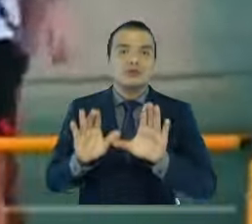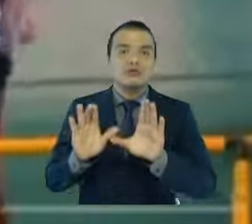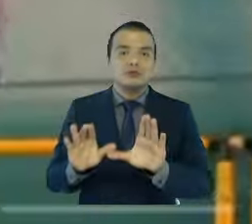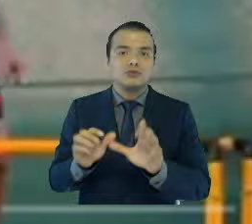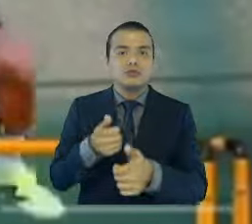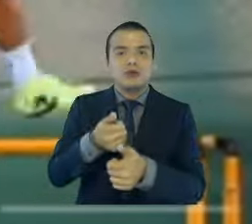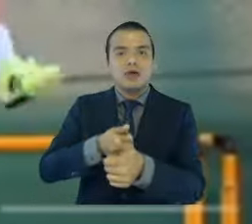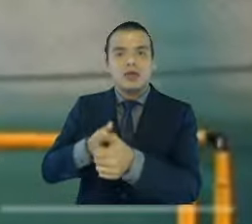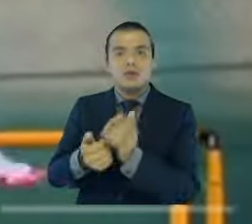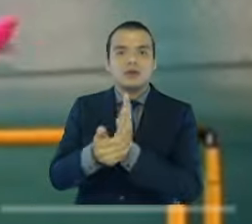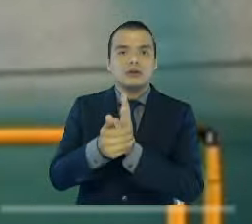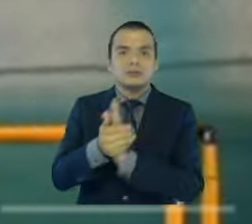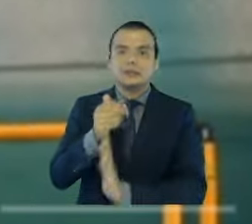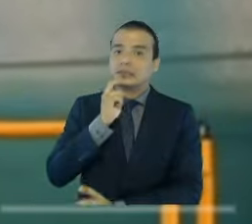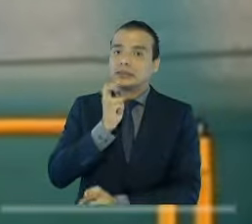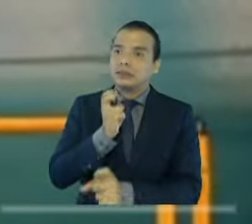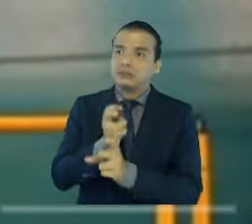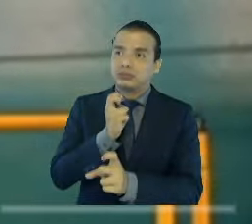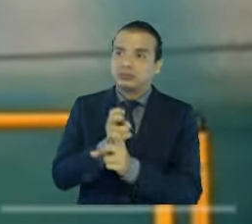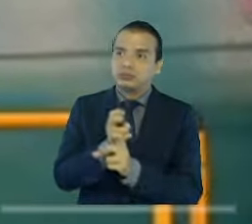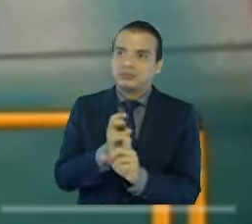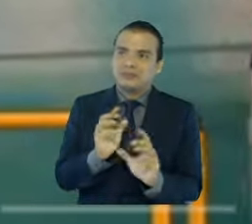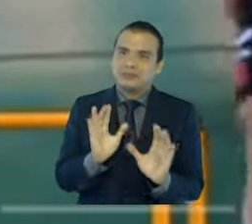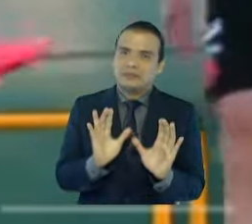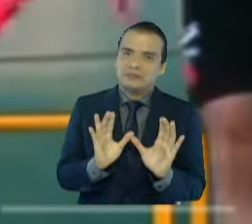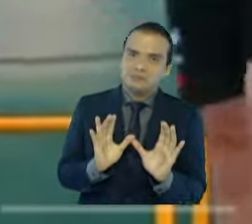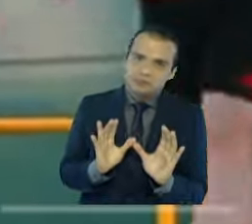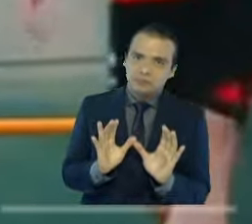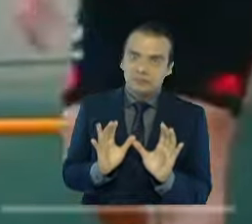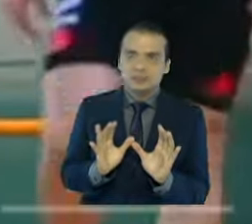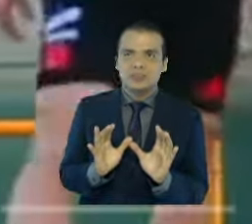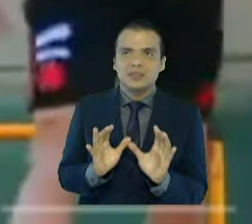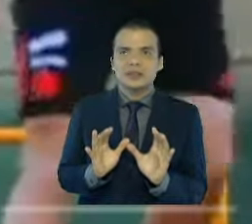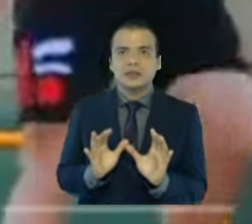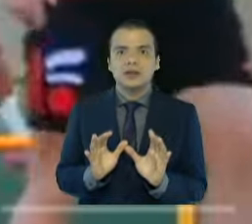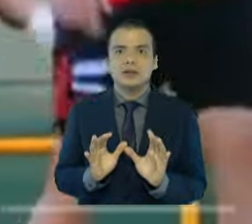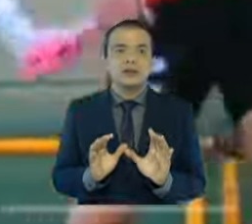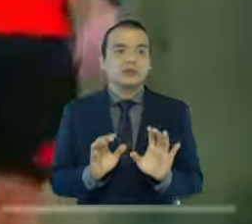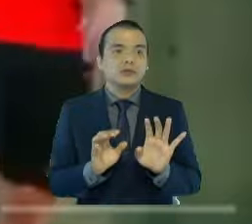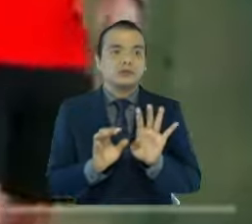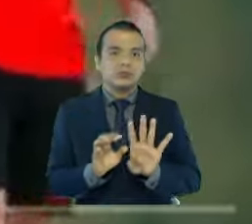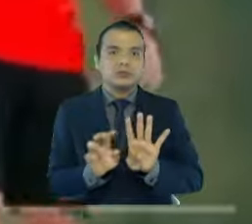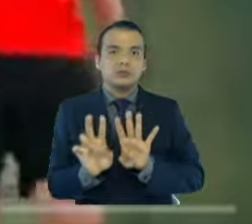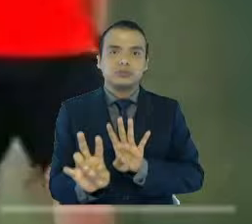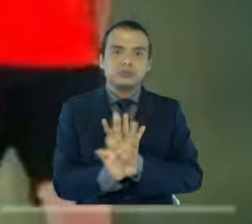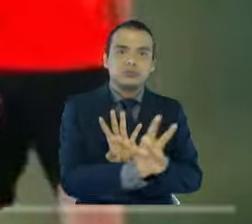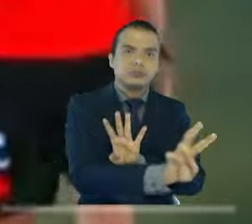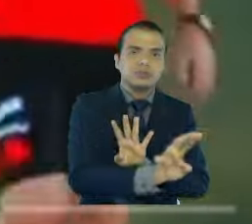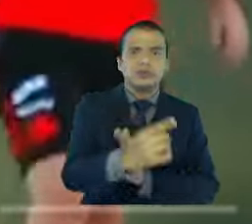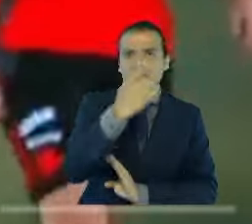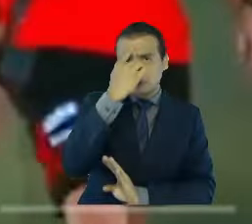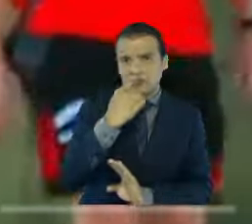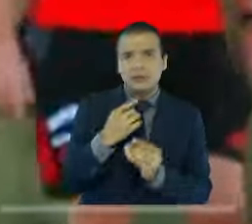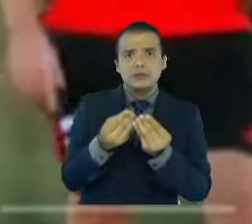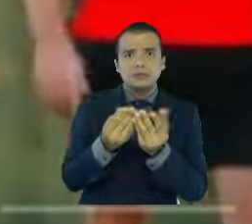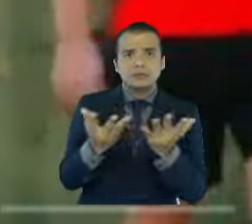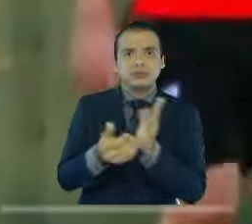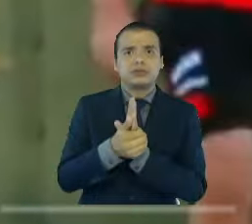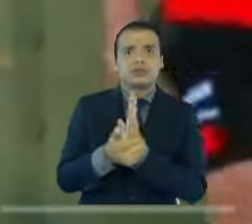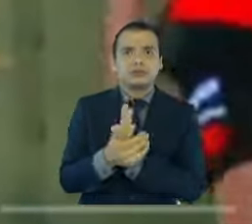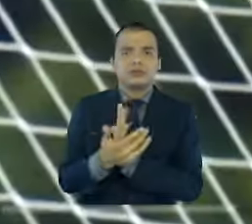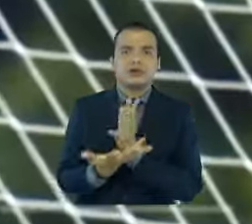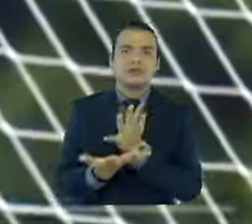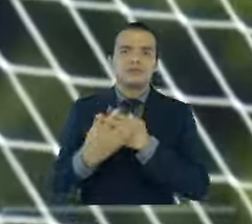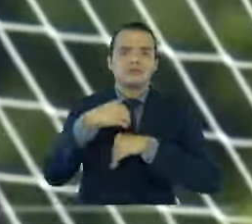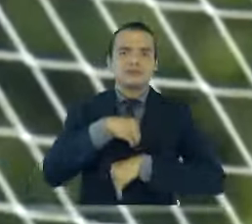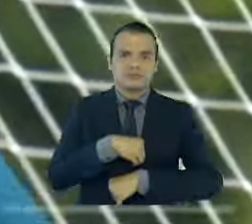aparecen áreas aparecen un sector aparecen otro sector los laterales son punteros Entonces eso por qué lo da por la confianza en el rendimiento